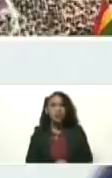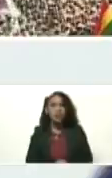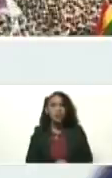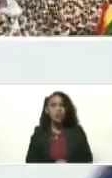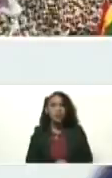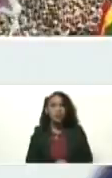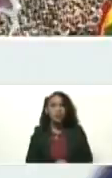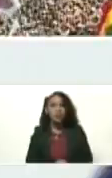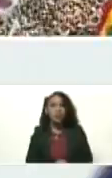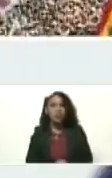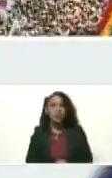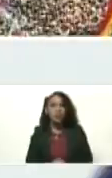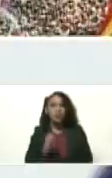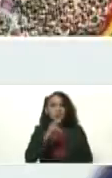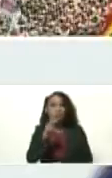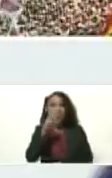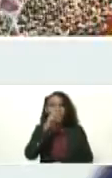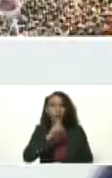¡20 años!